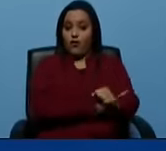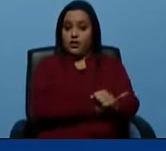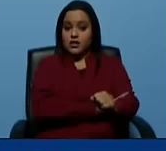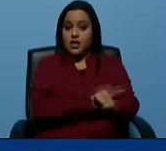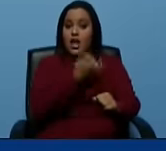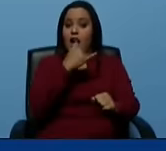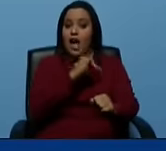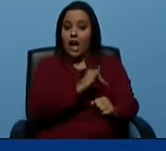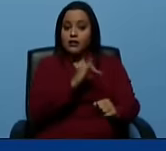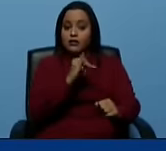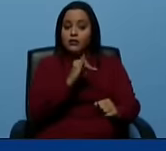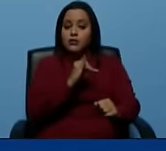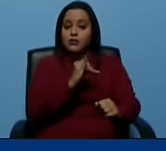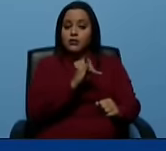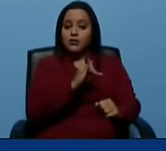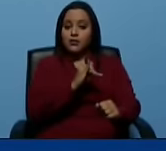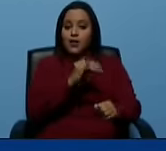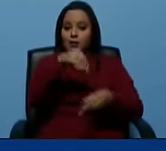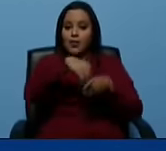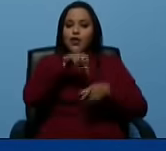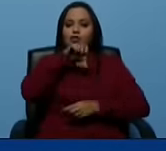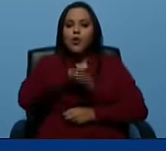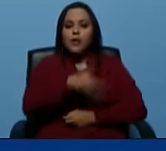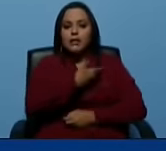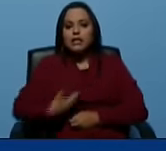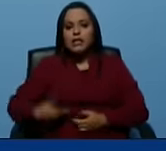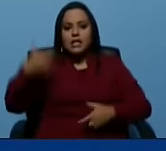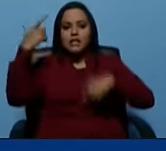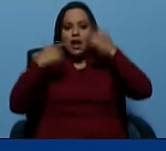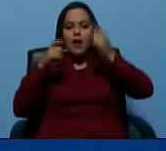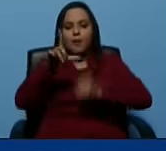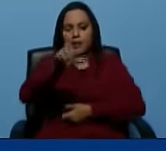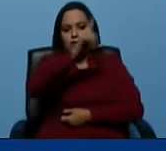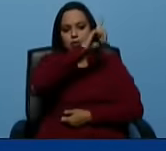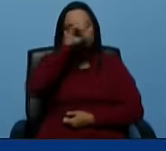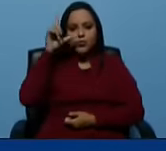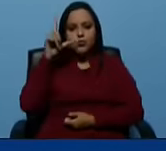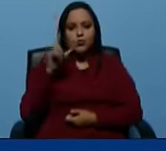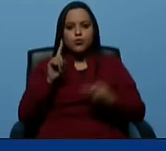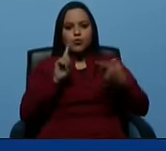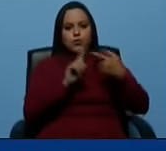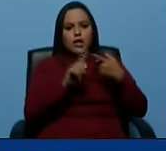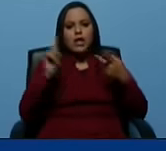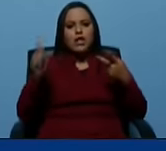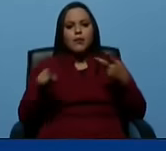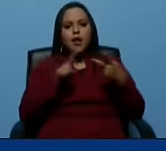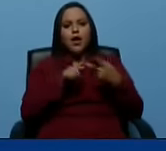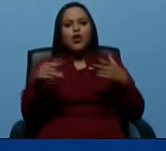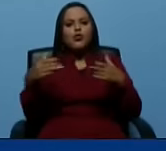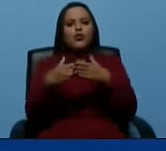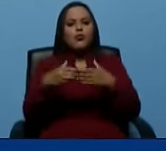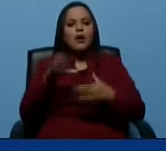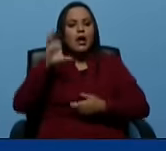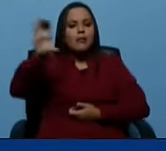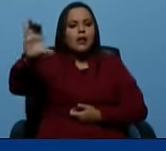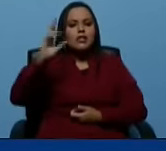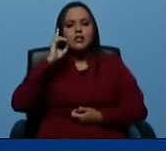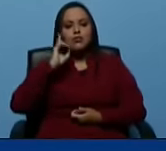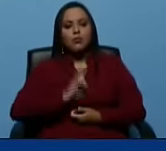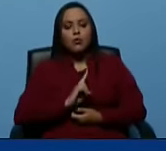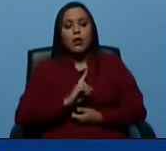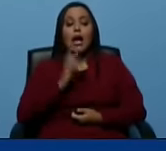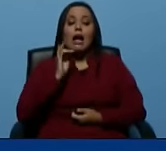legado del comandante Hugo Chávez, el Partido Socialista Unido de Venezuela y el gran polo patriótico Simón Bolívar,